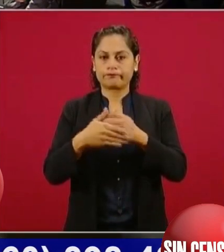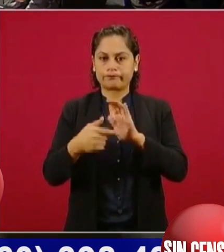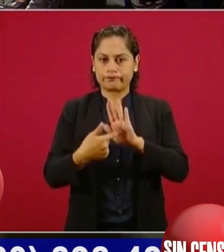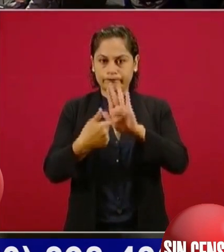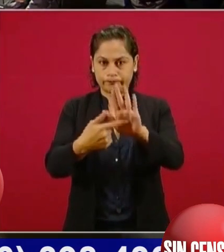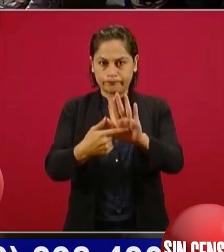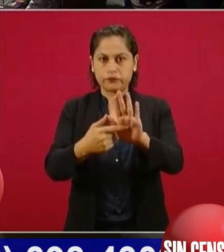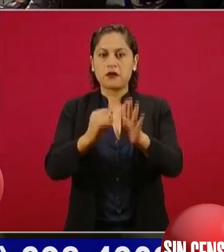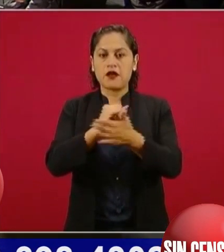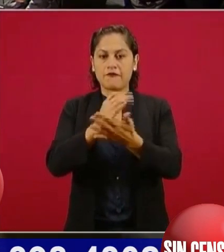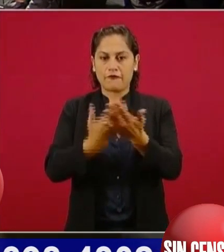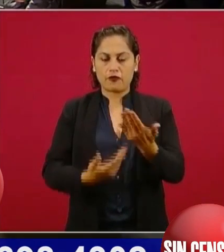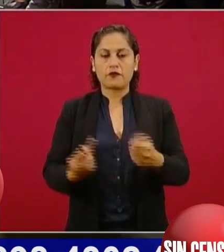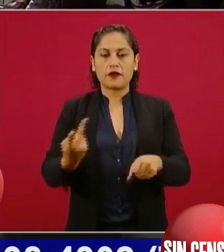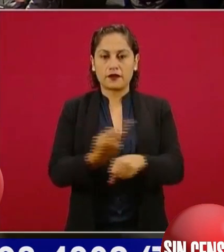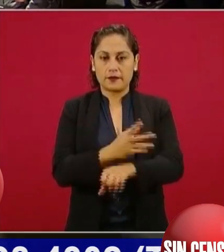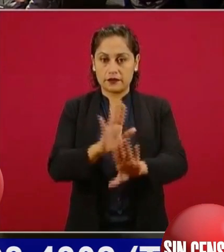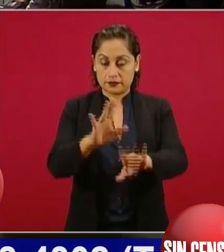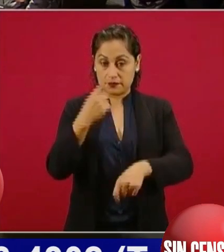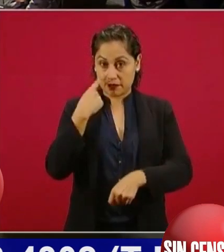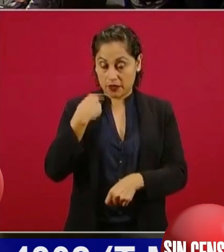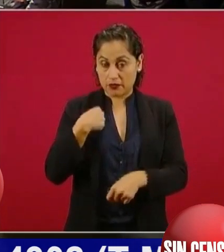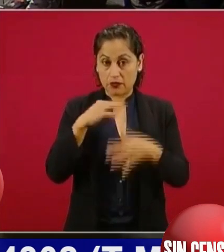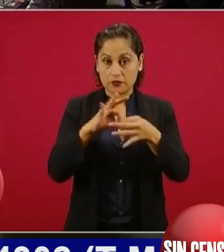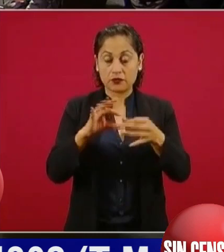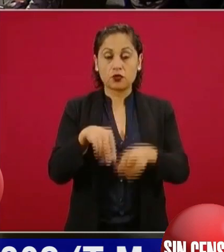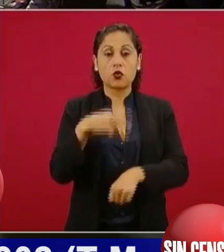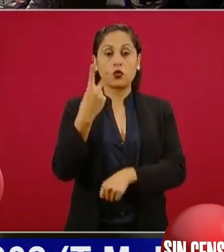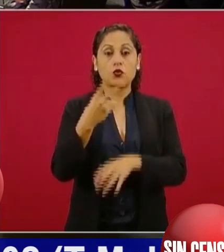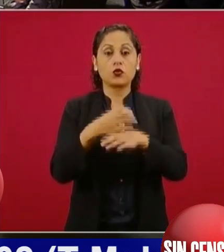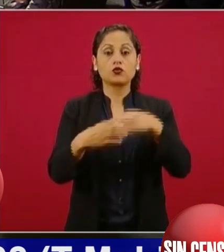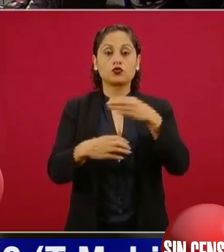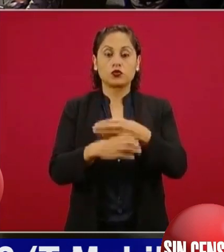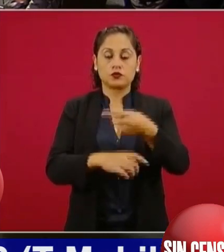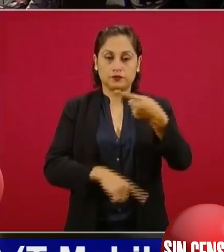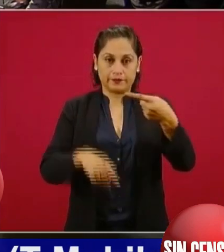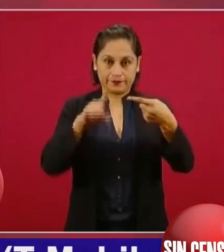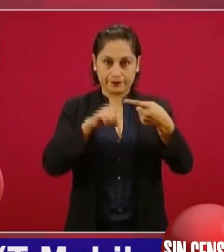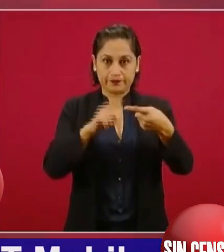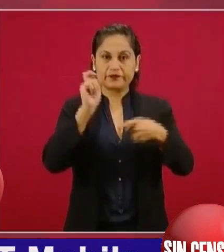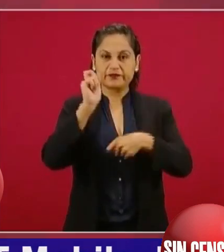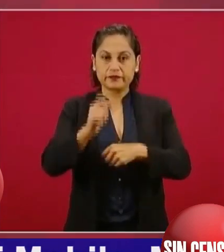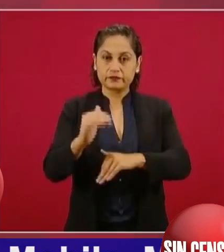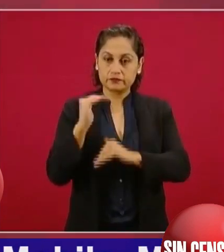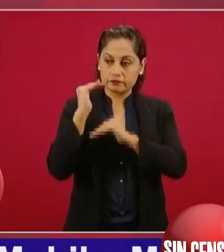digo dos cosas. Una, que no hay límite